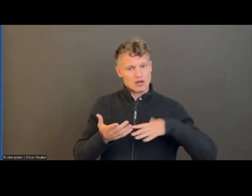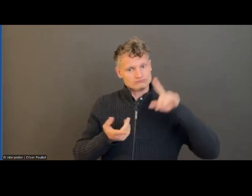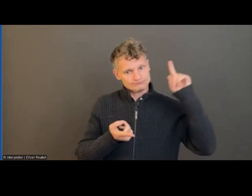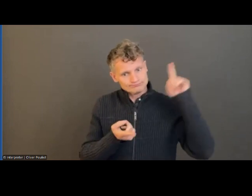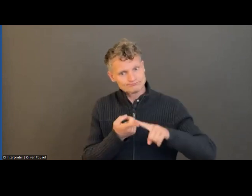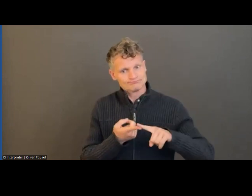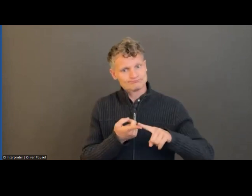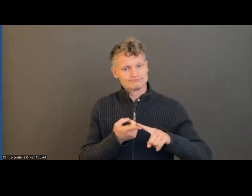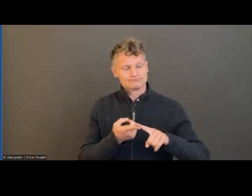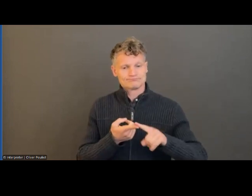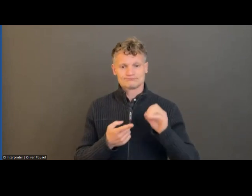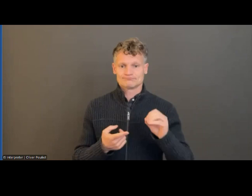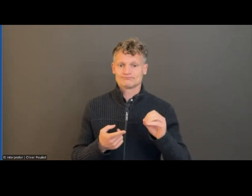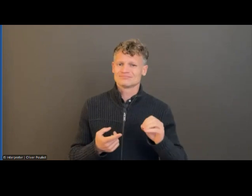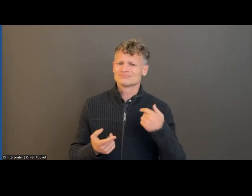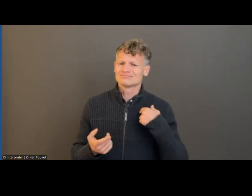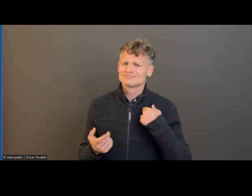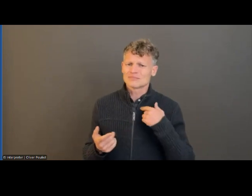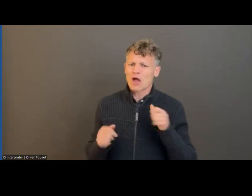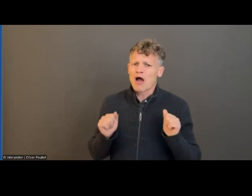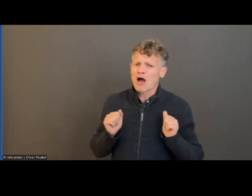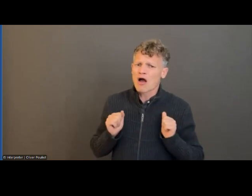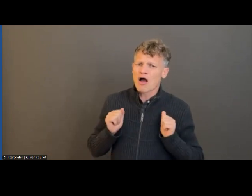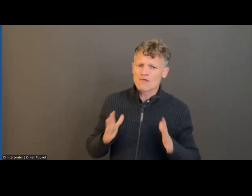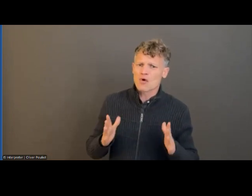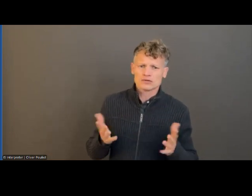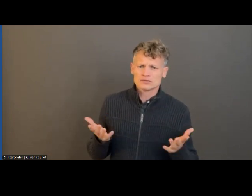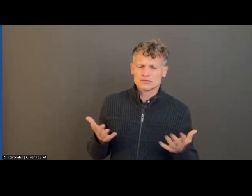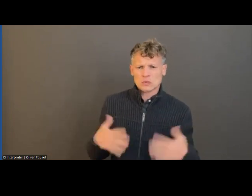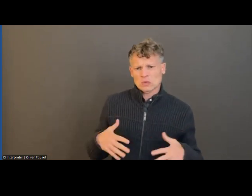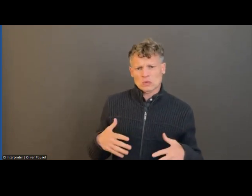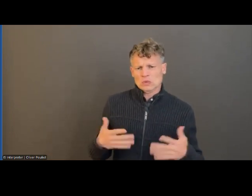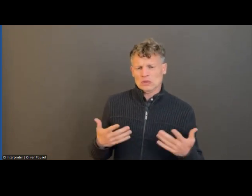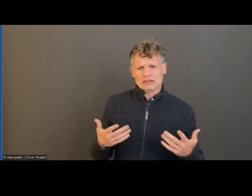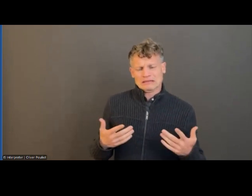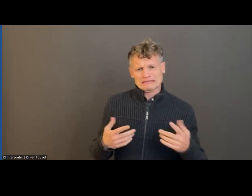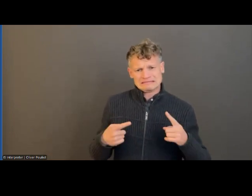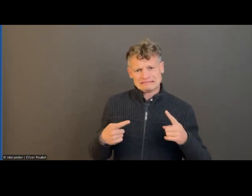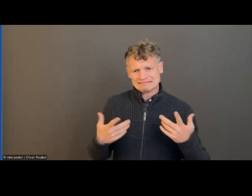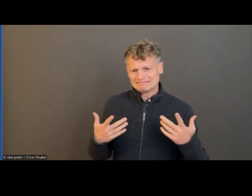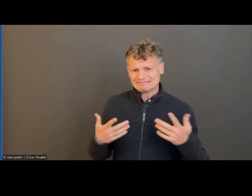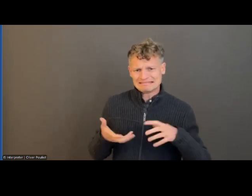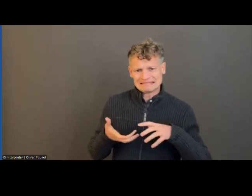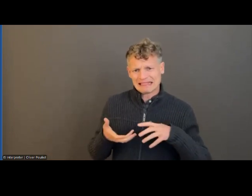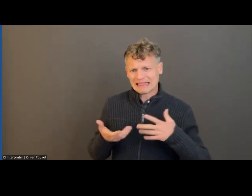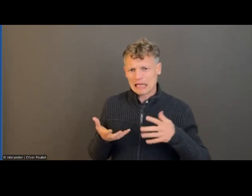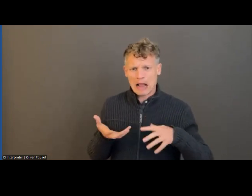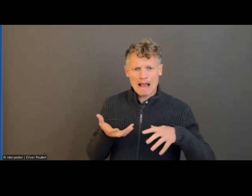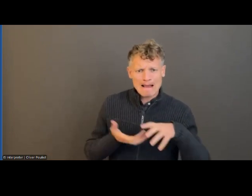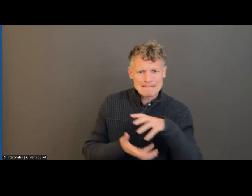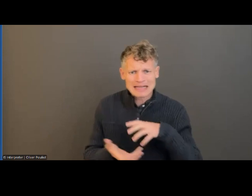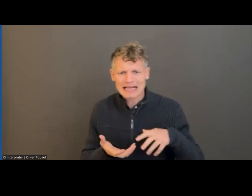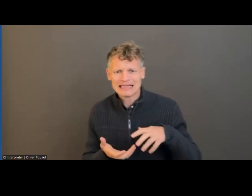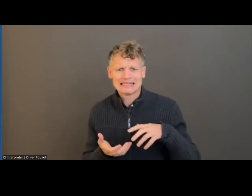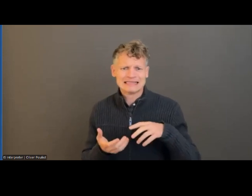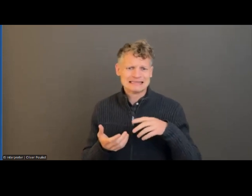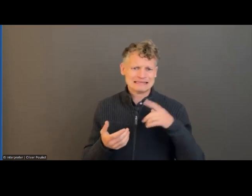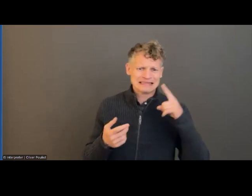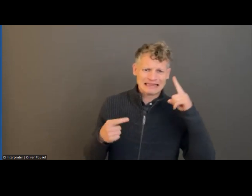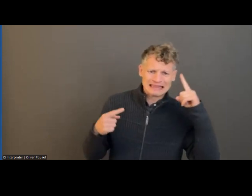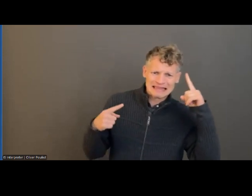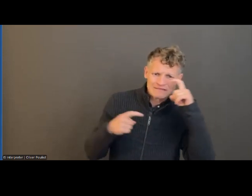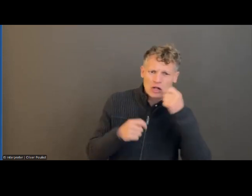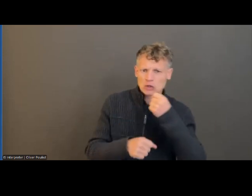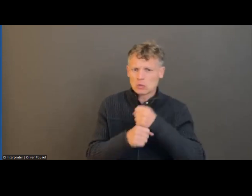a que es difícil y lleva tiempo el trabajar con otros dentro